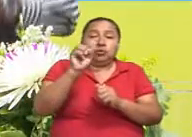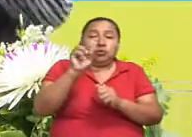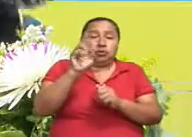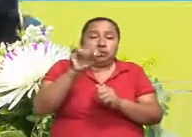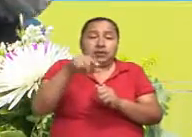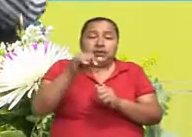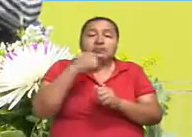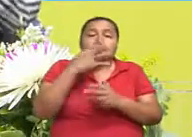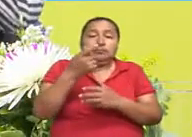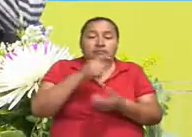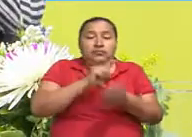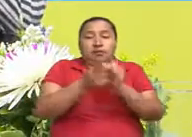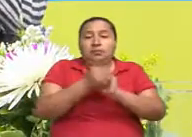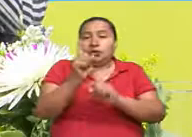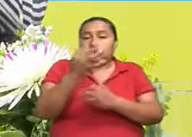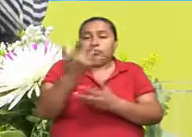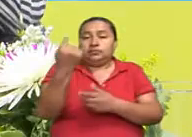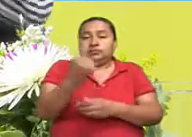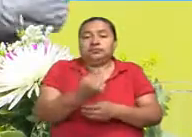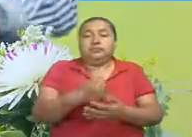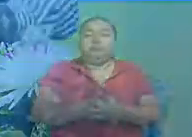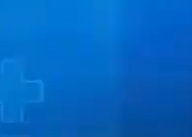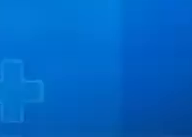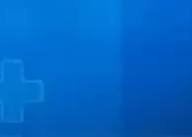cambien de canal, ya regresamos con este importante tema.